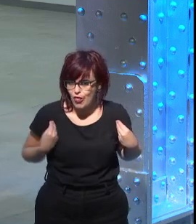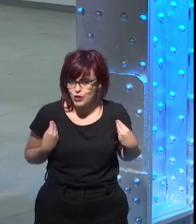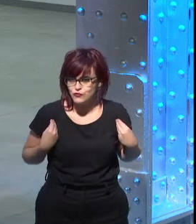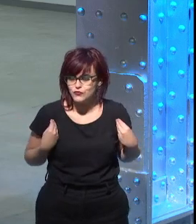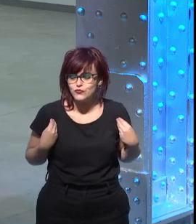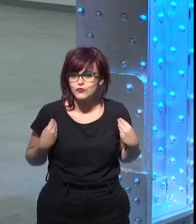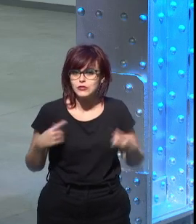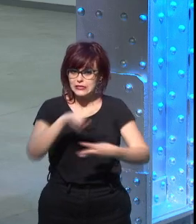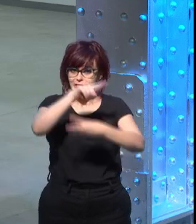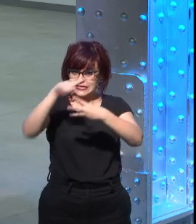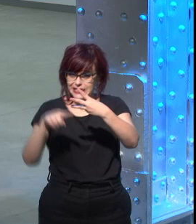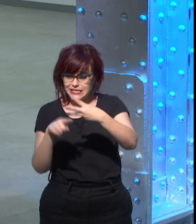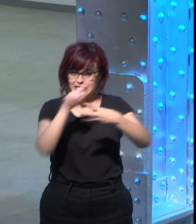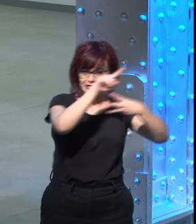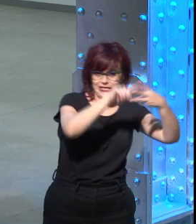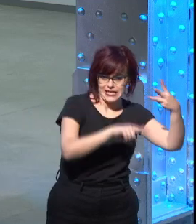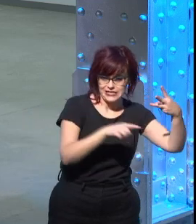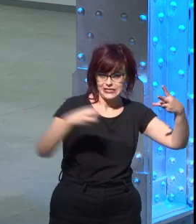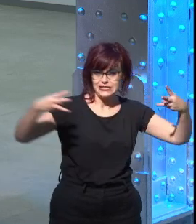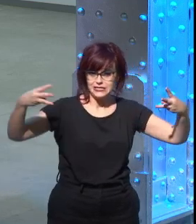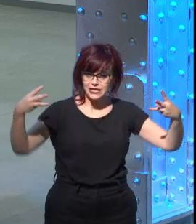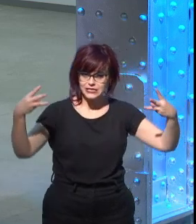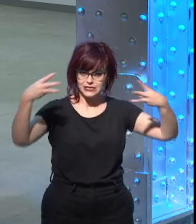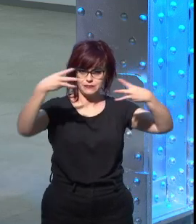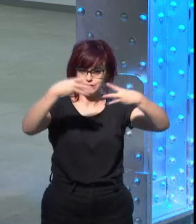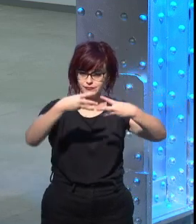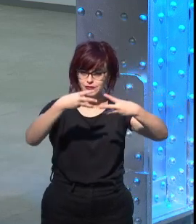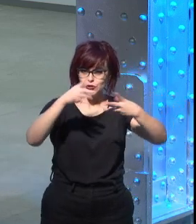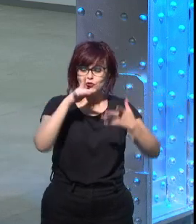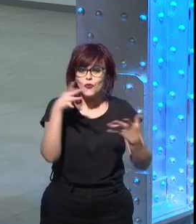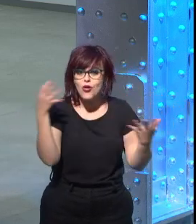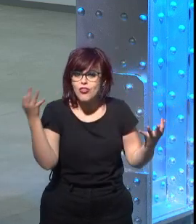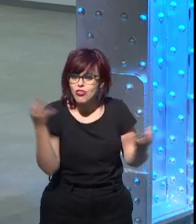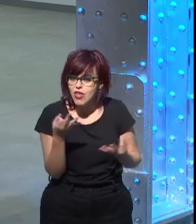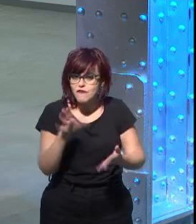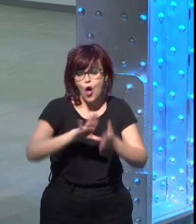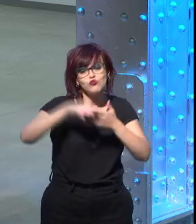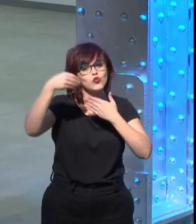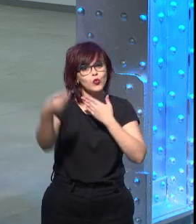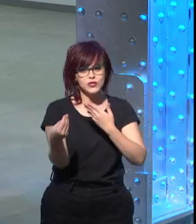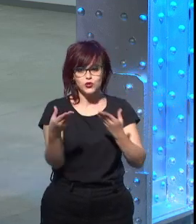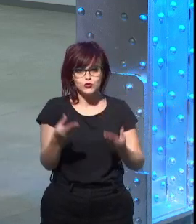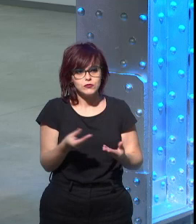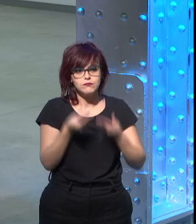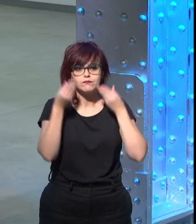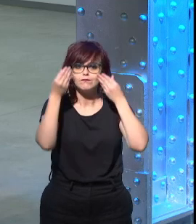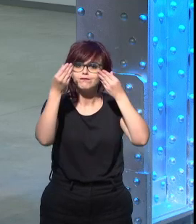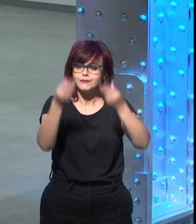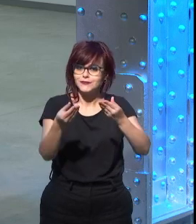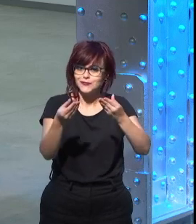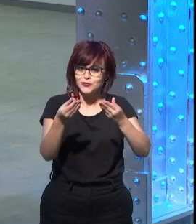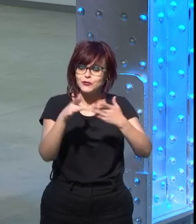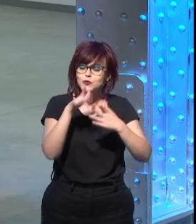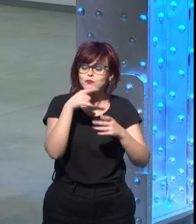Y para cada uno de estos pilares y para cada uno de estos actores, el documento se plantea de una forma